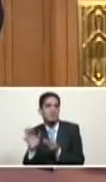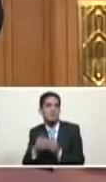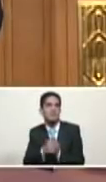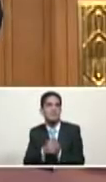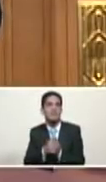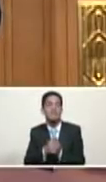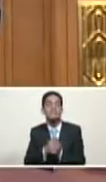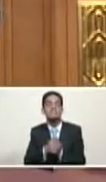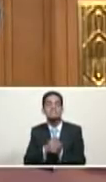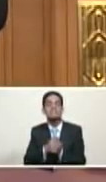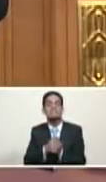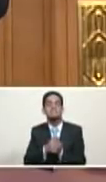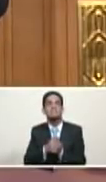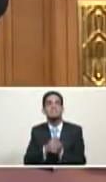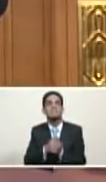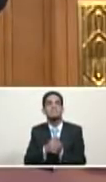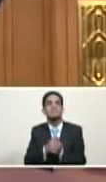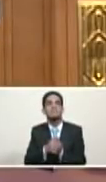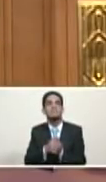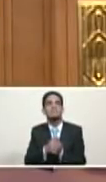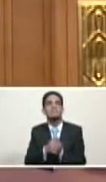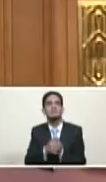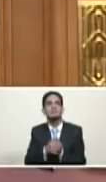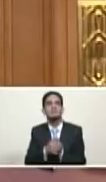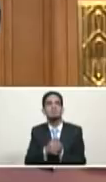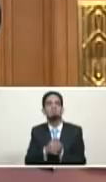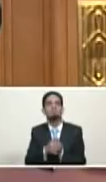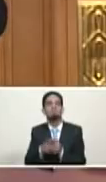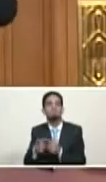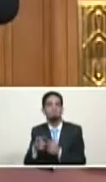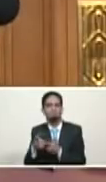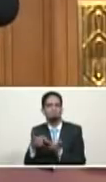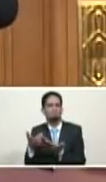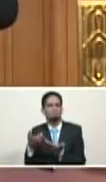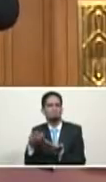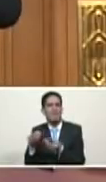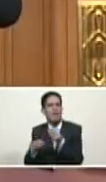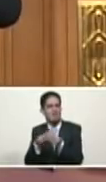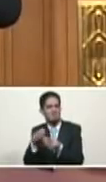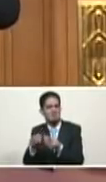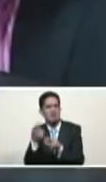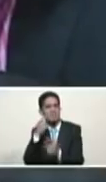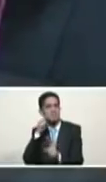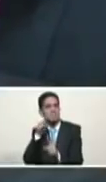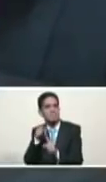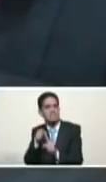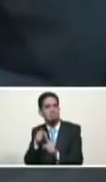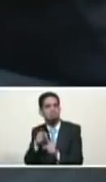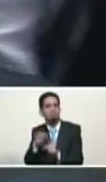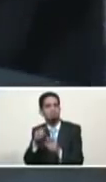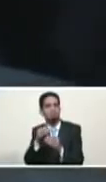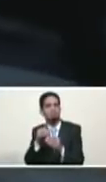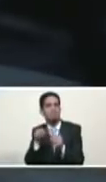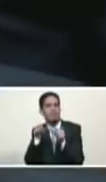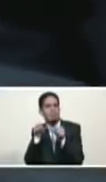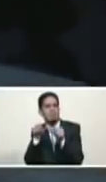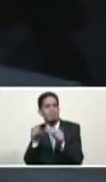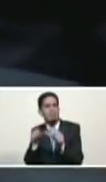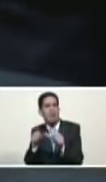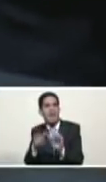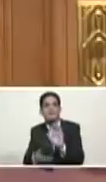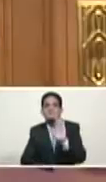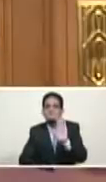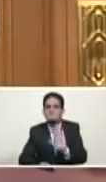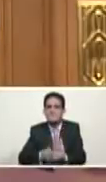vamos a poder, entre otras medidas, estabilizar la hiperinflación inducida que nos